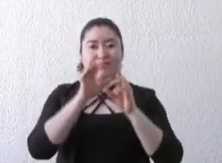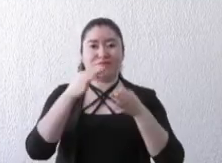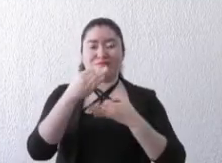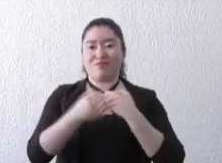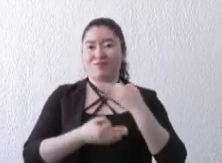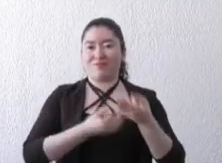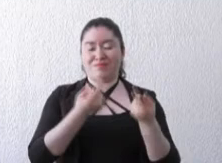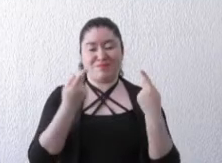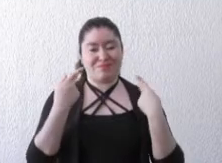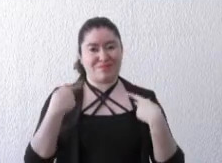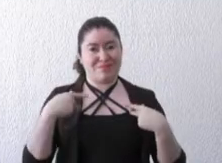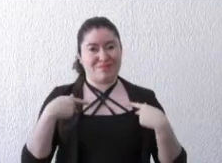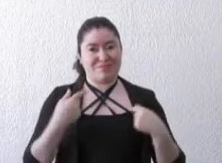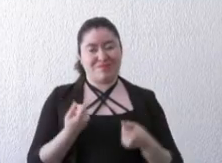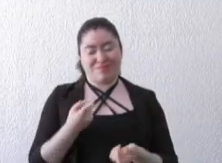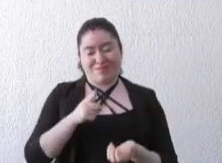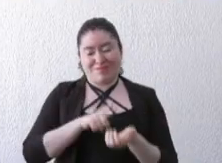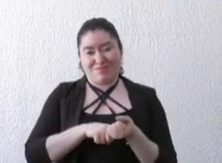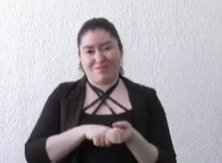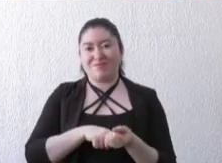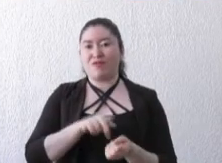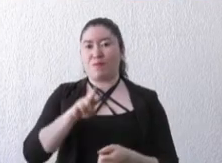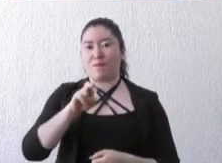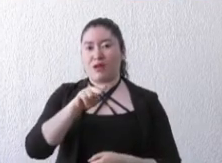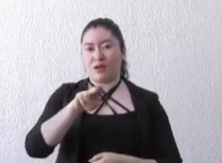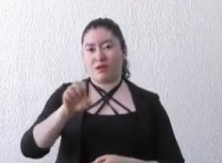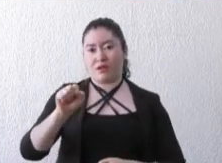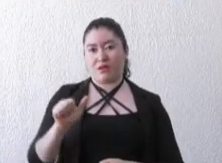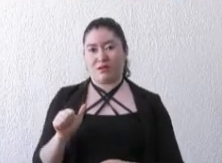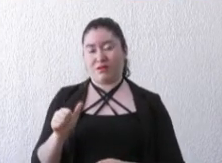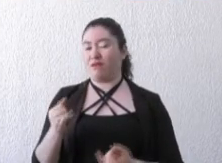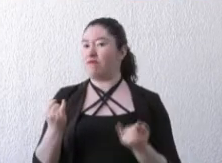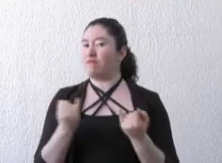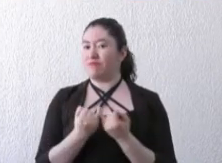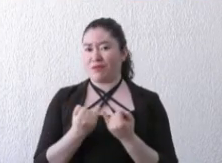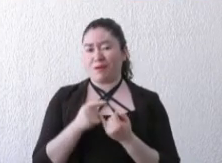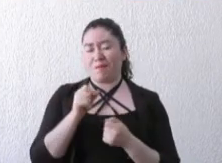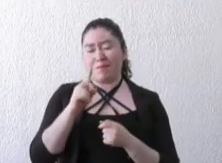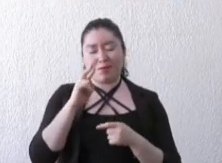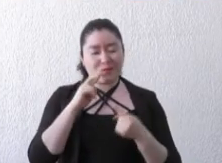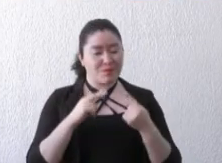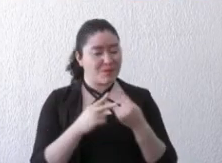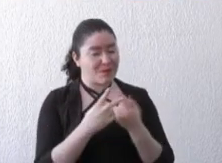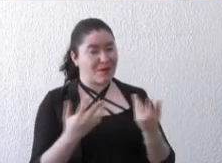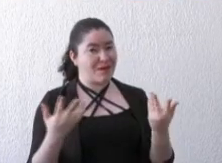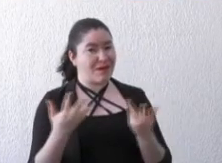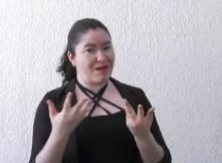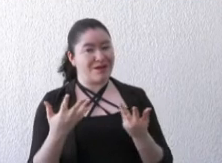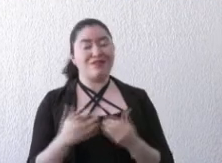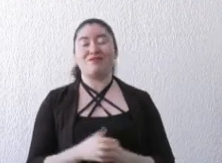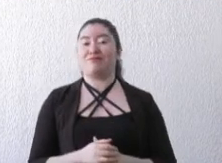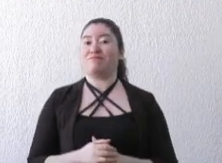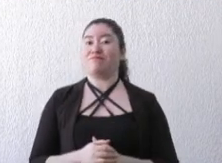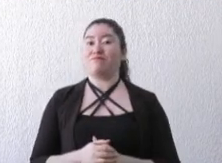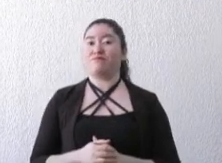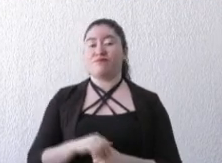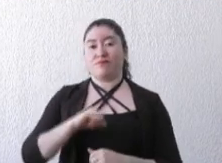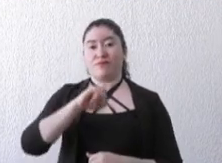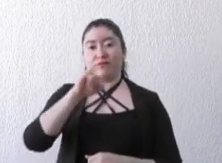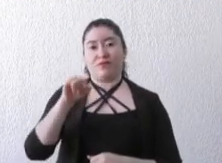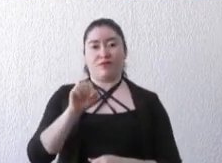se integra hoy, a Vanessa Bojorques, que comparte esta visión, a Jesús Esteva, que es